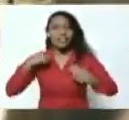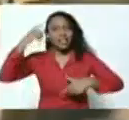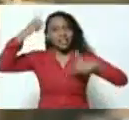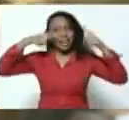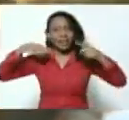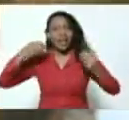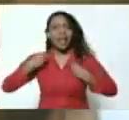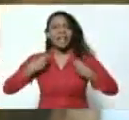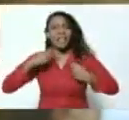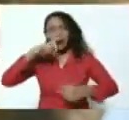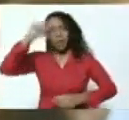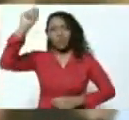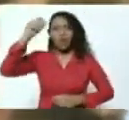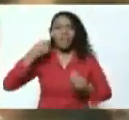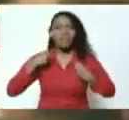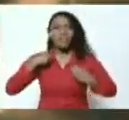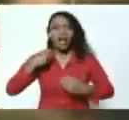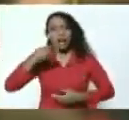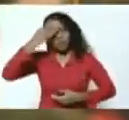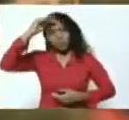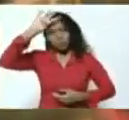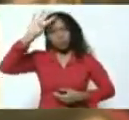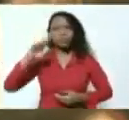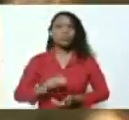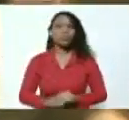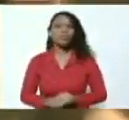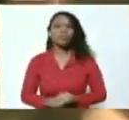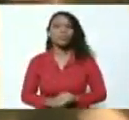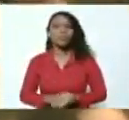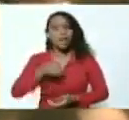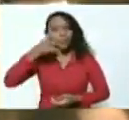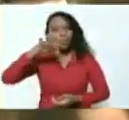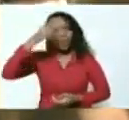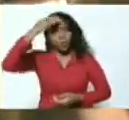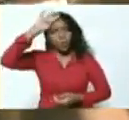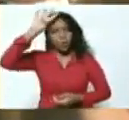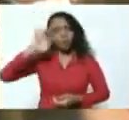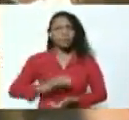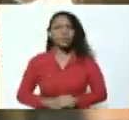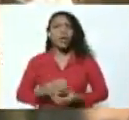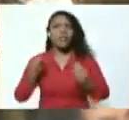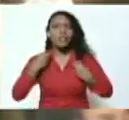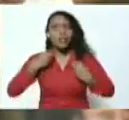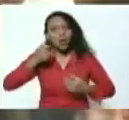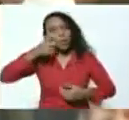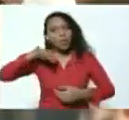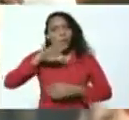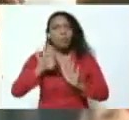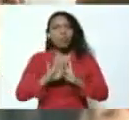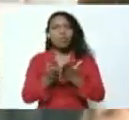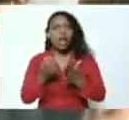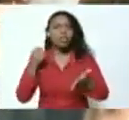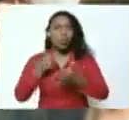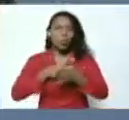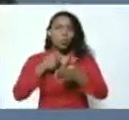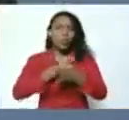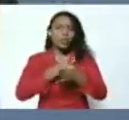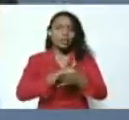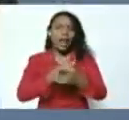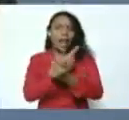¡Que viva Maduro! ¡Viva Fidel! ¡Viva el pueblo cubano! ¡Vivan los pueblos del mundo en sus luchas